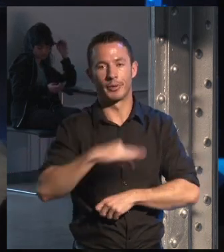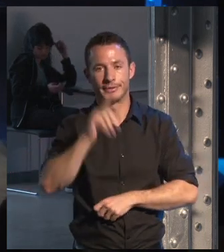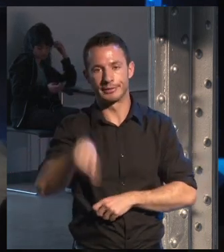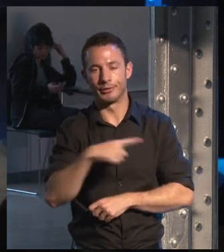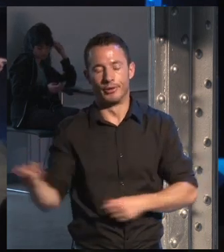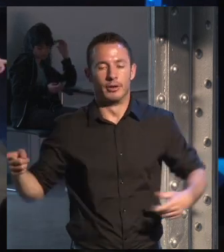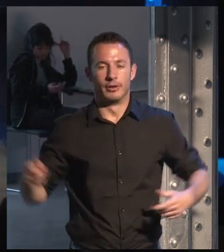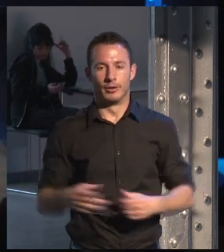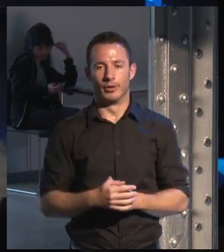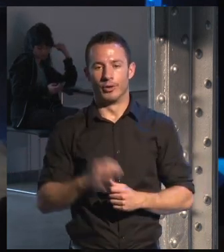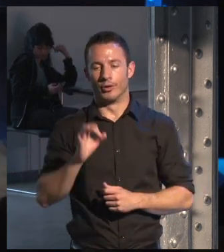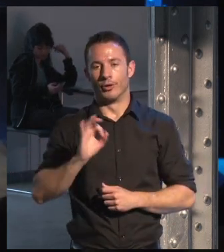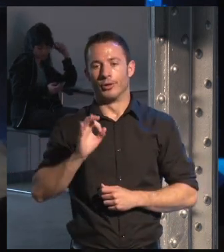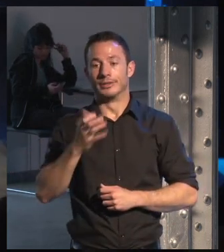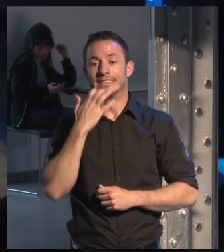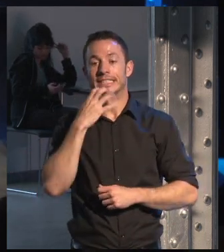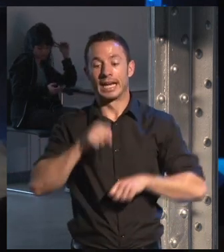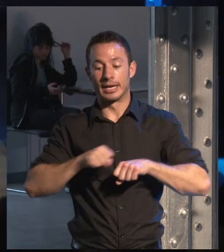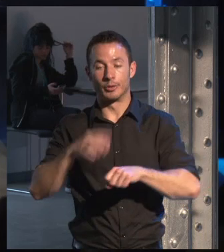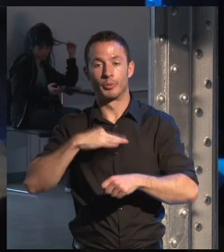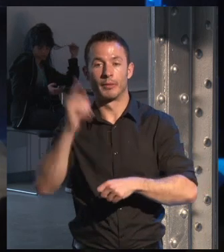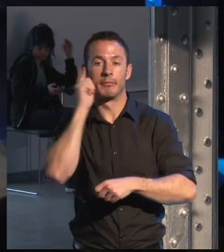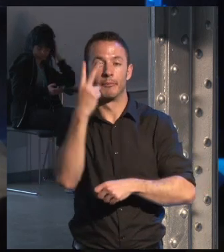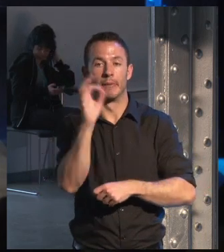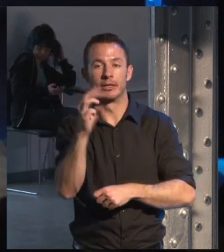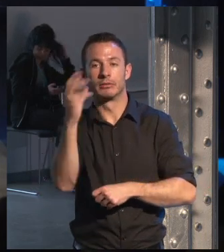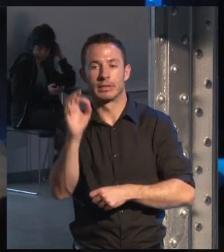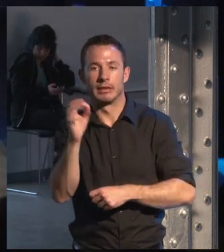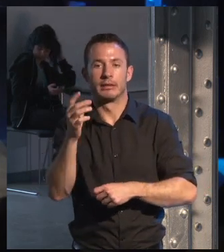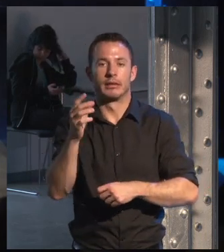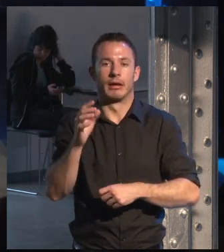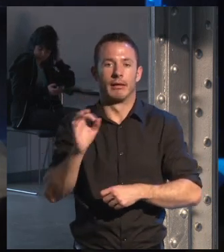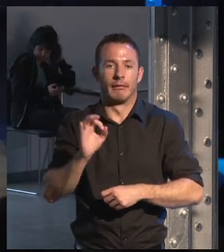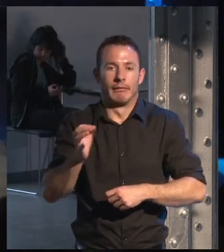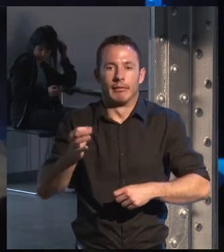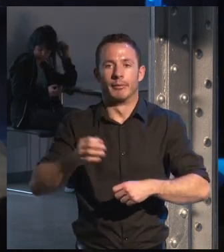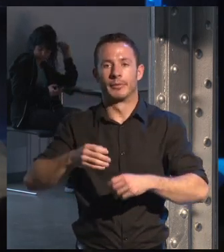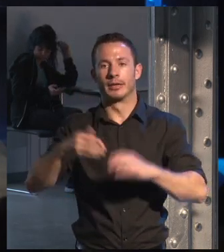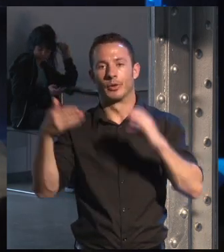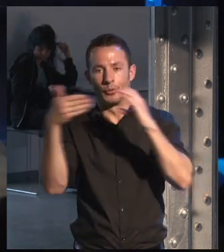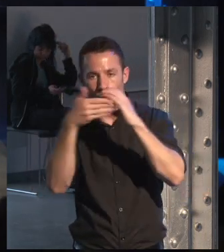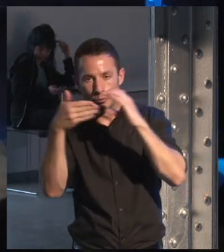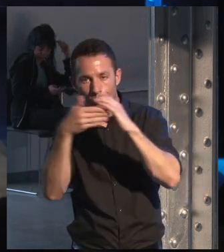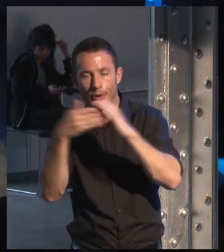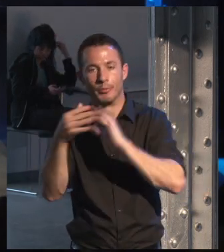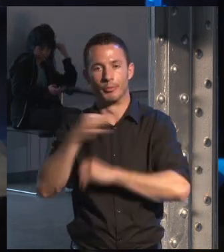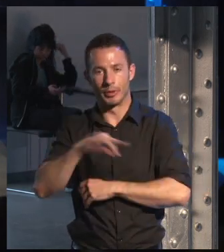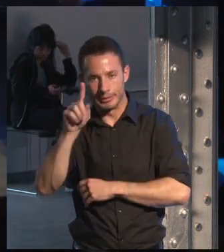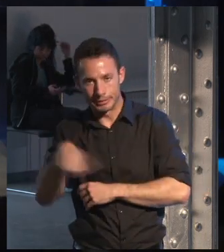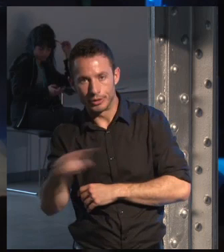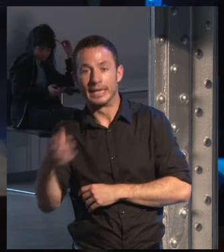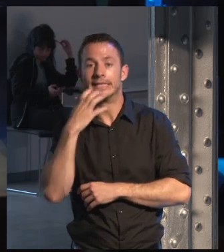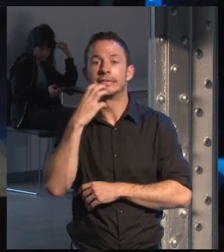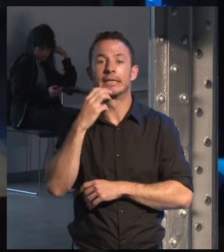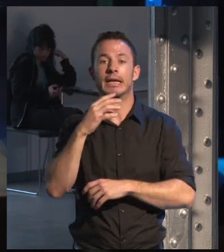tener los 20 o 30 teléfonos que necesita, si puede tener las Google Cardboard que necesita, si tiene una red suficientemente